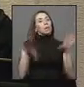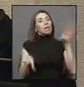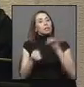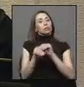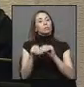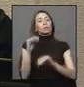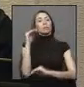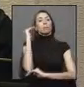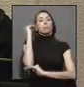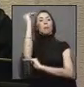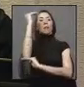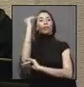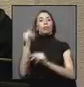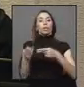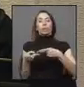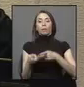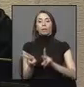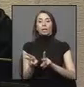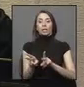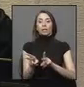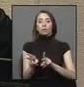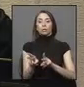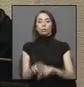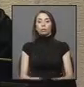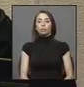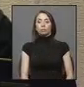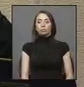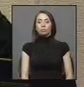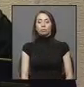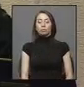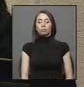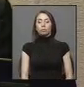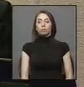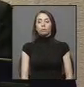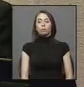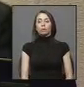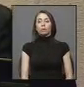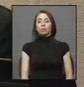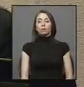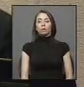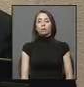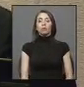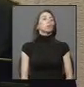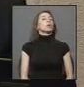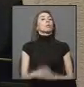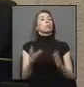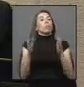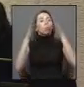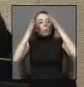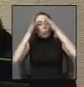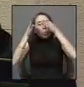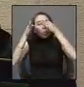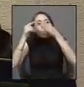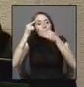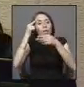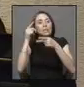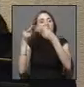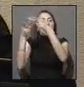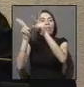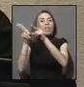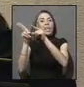derecho y que hubo una visión exageradamente desde el derecho y con muy